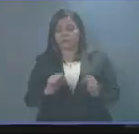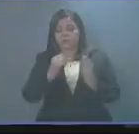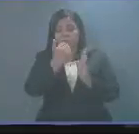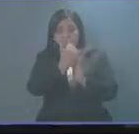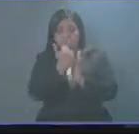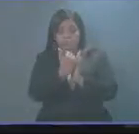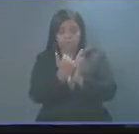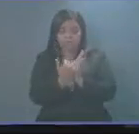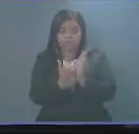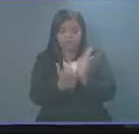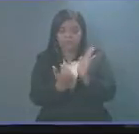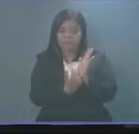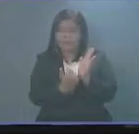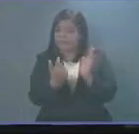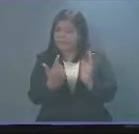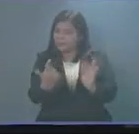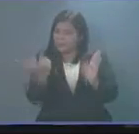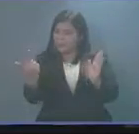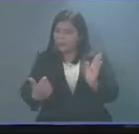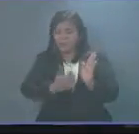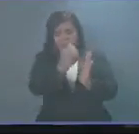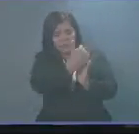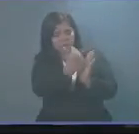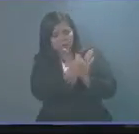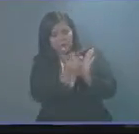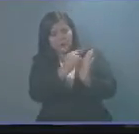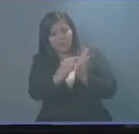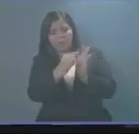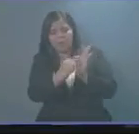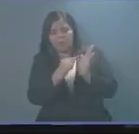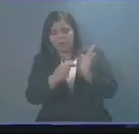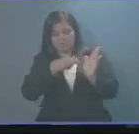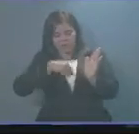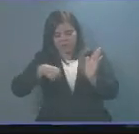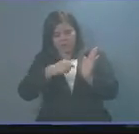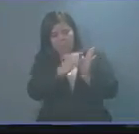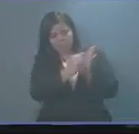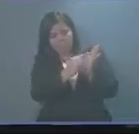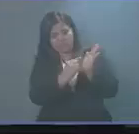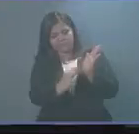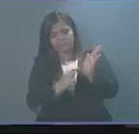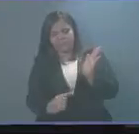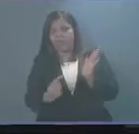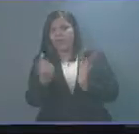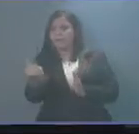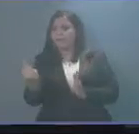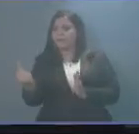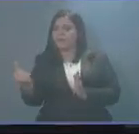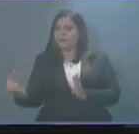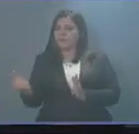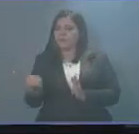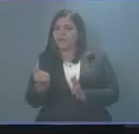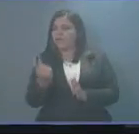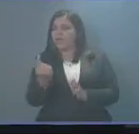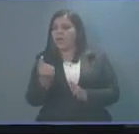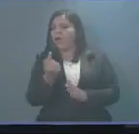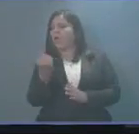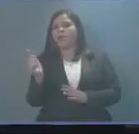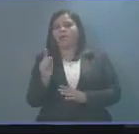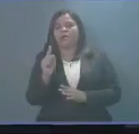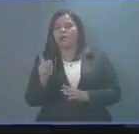lista mucho más grande, creo yo, de personas golpeadas que no necesariamente han sido